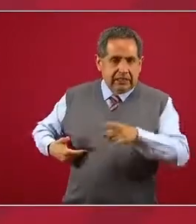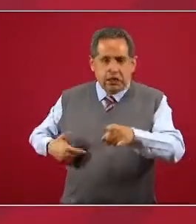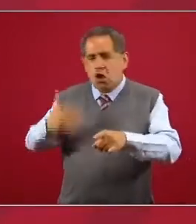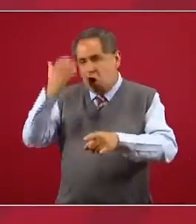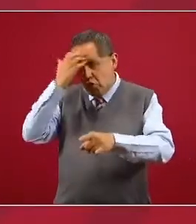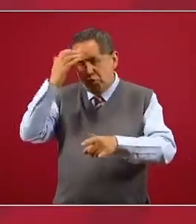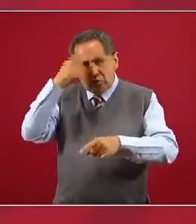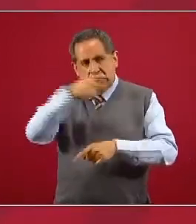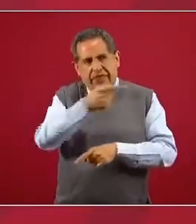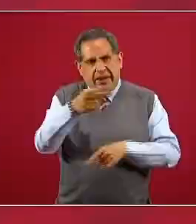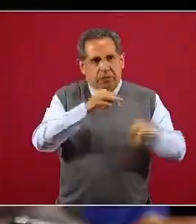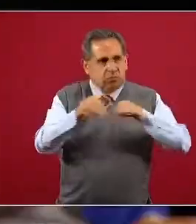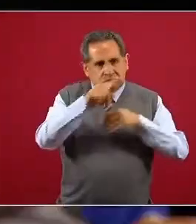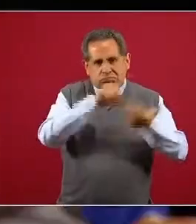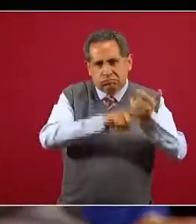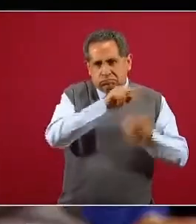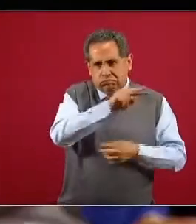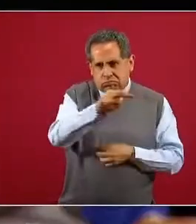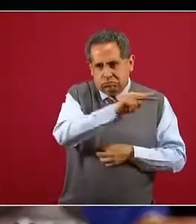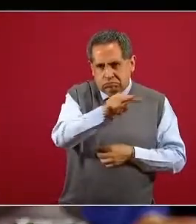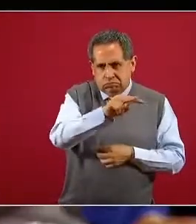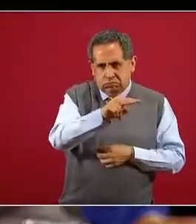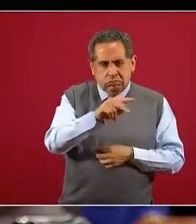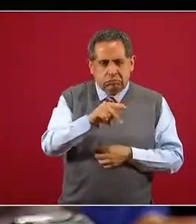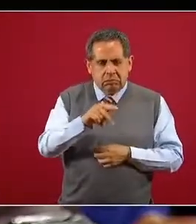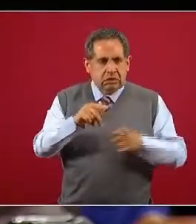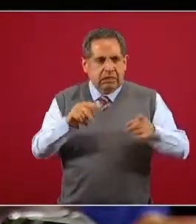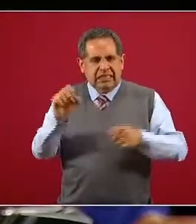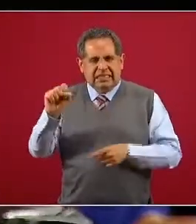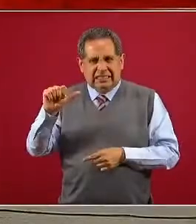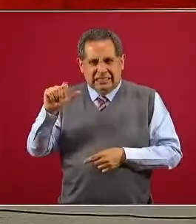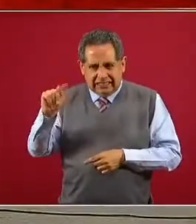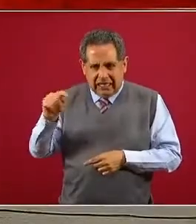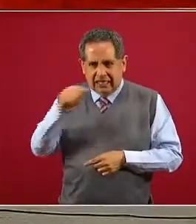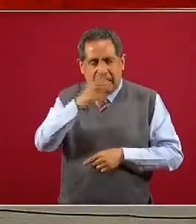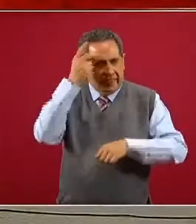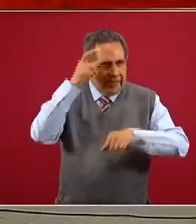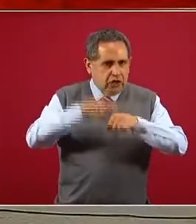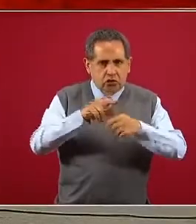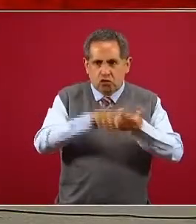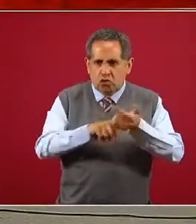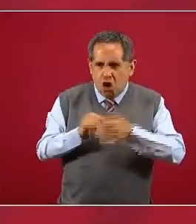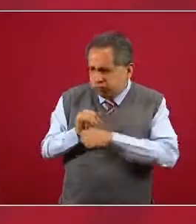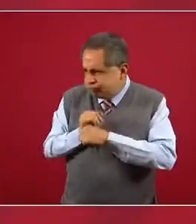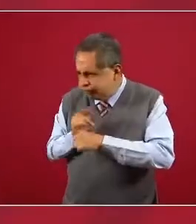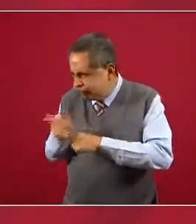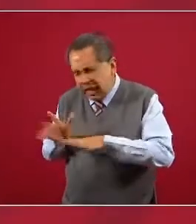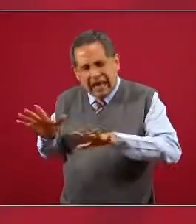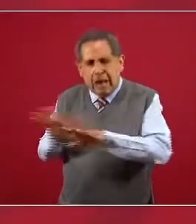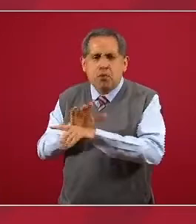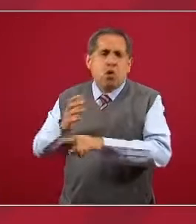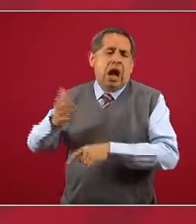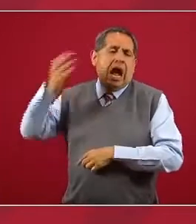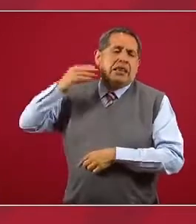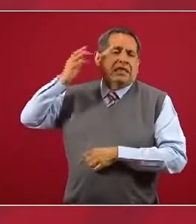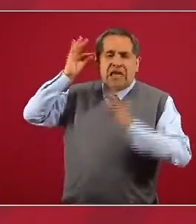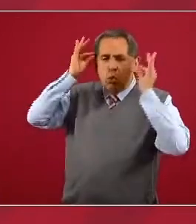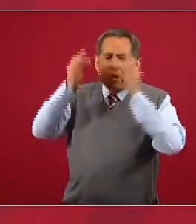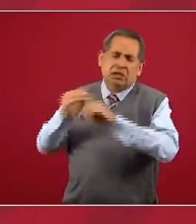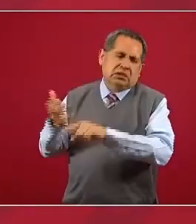conociendo el trabajo titánico que está haciendo el SAT y la Dirección de Aduanas hoy por cambiar viejísimas